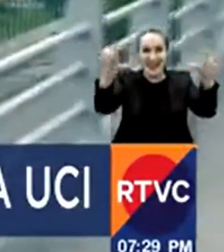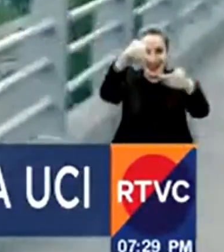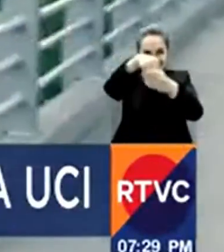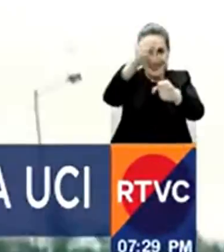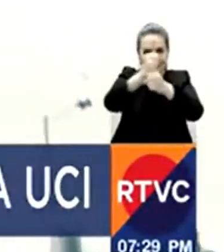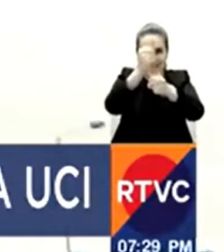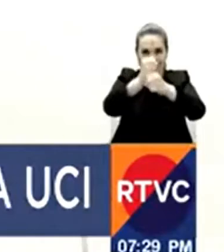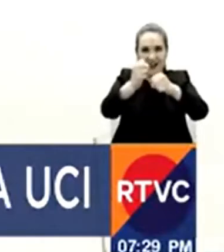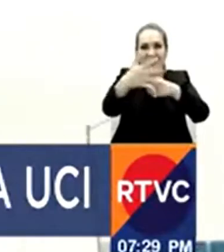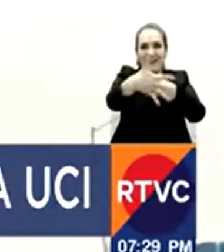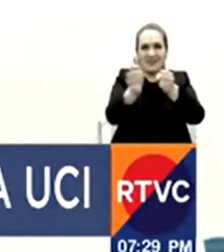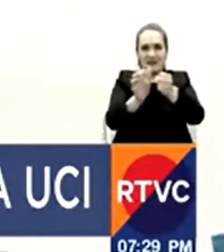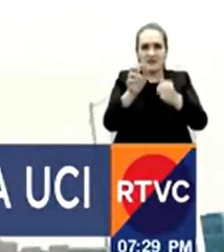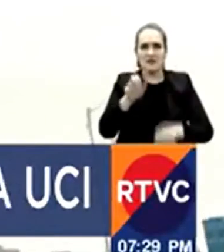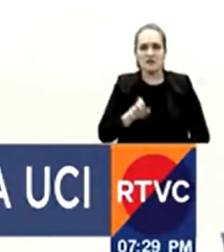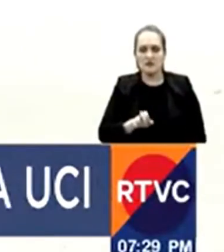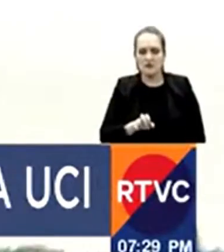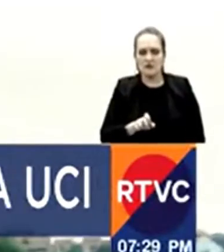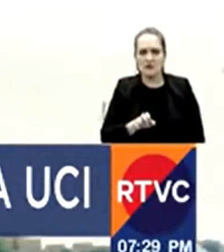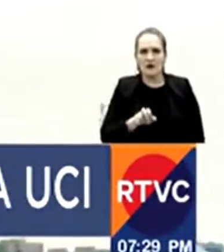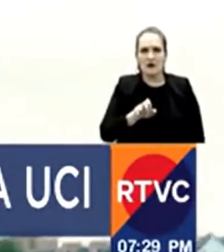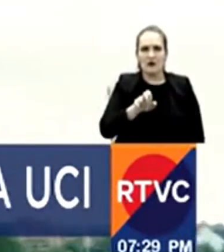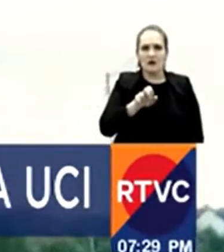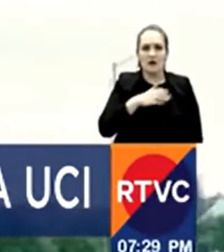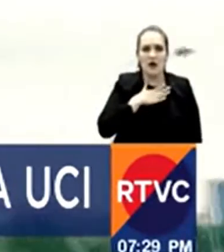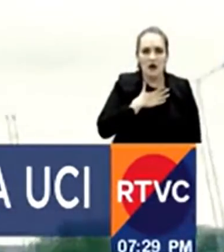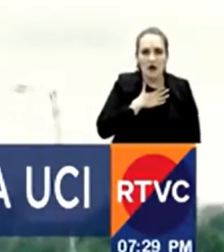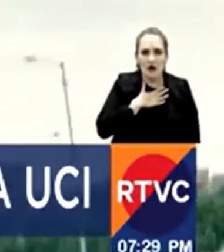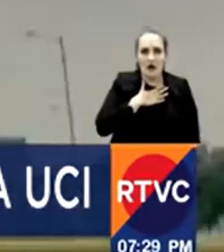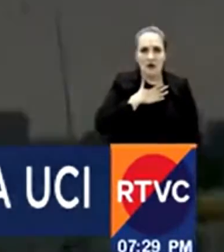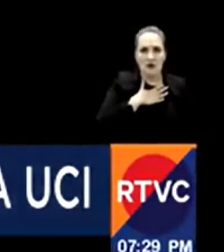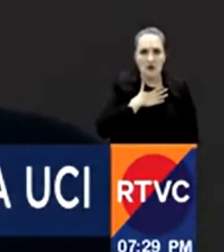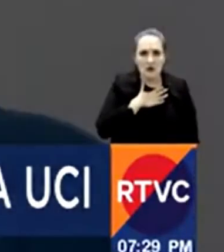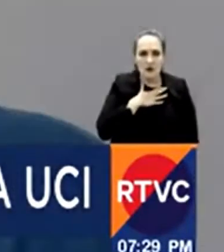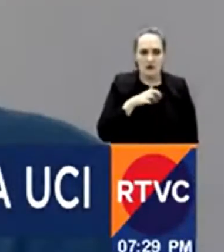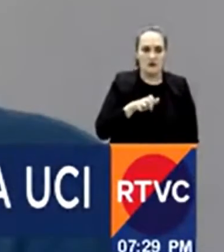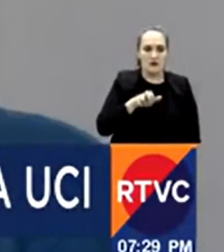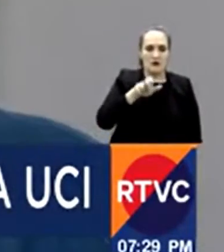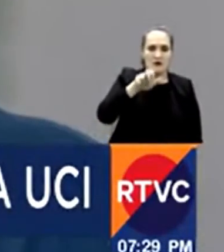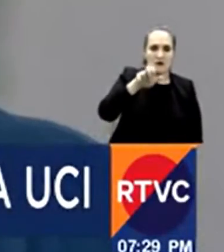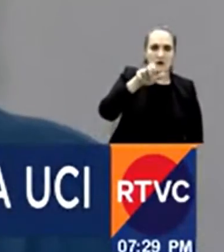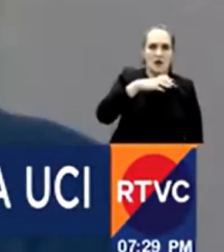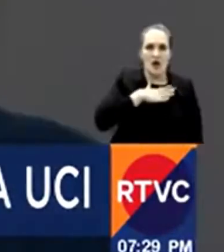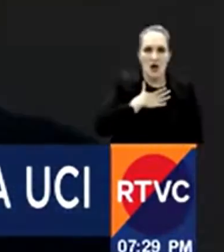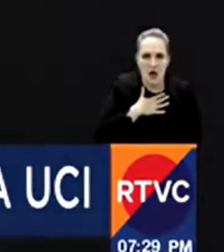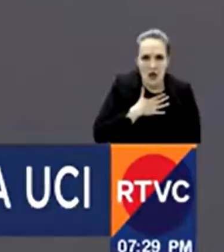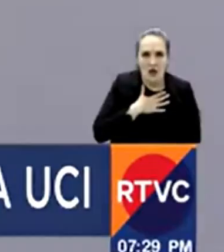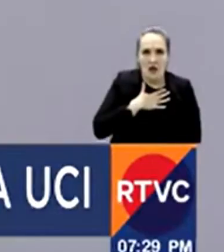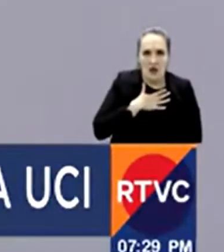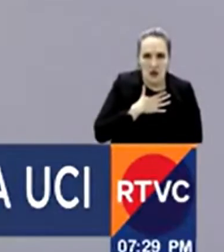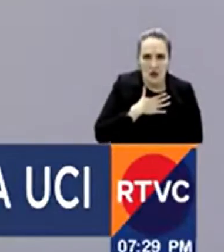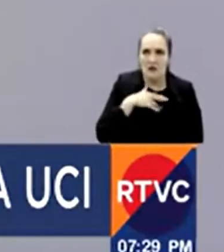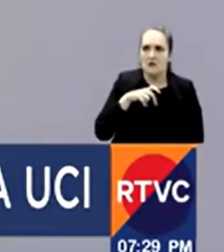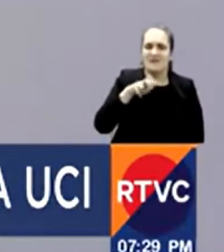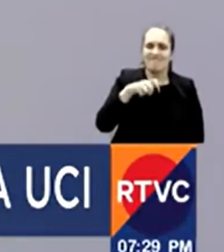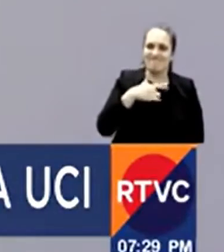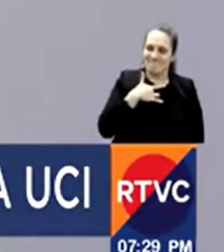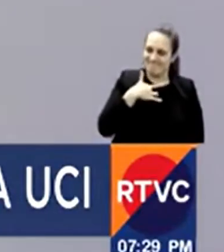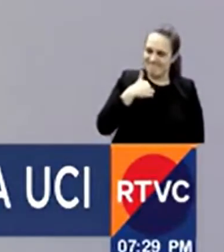al subir la rampa yo la tenía que subir, digámoslo así, en 2 contados. O sea, yo subía hasta la mitad y ya no podía.